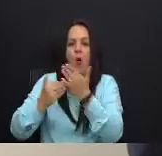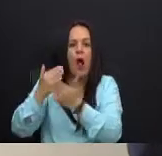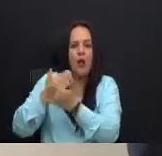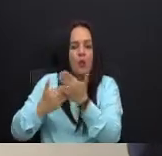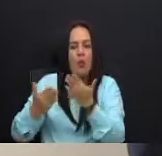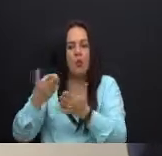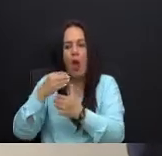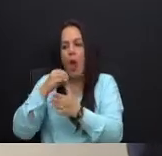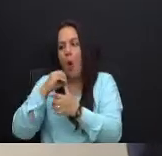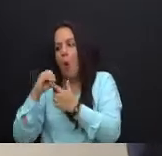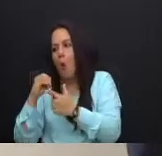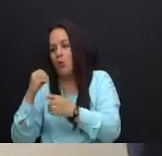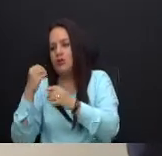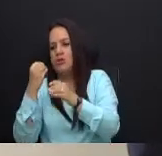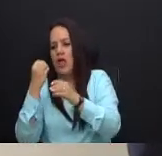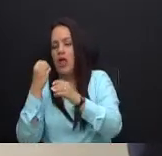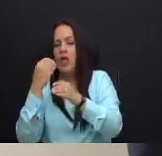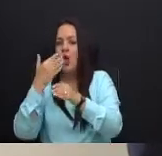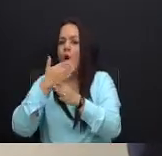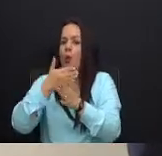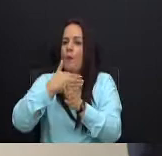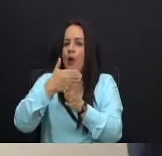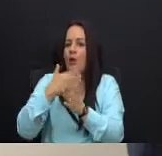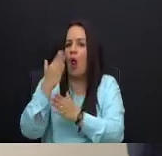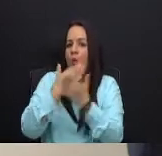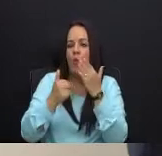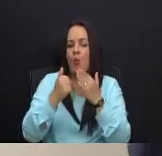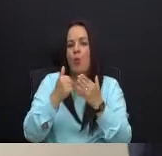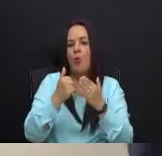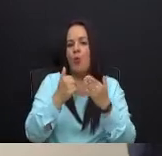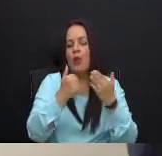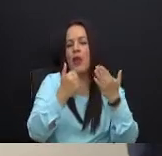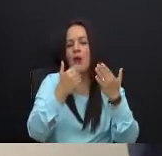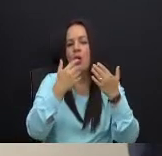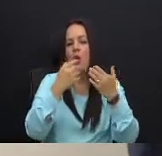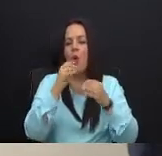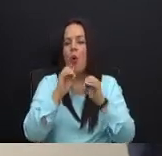se compartió con algún organismo privado a que usted hace referencia.